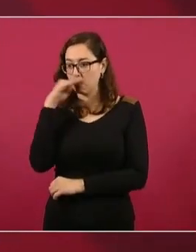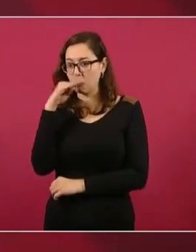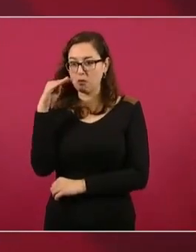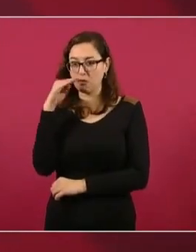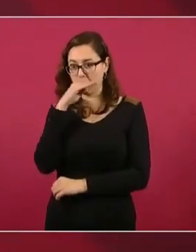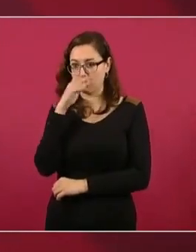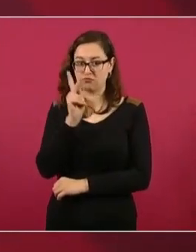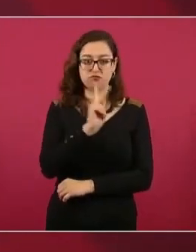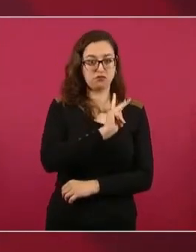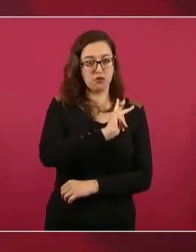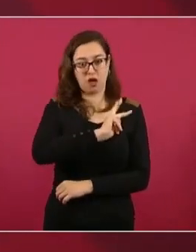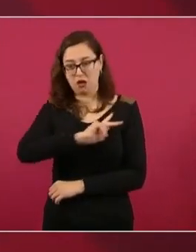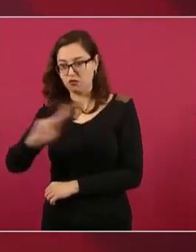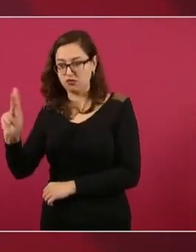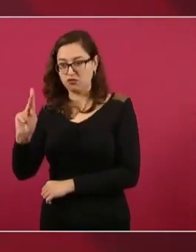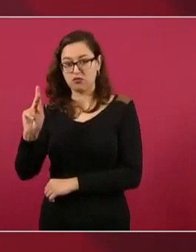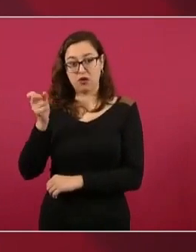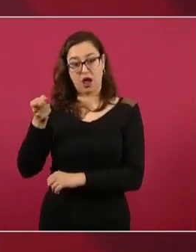Ese es el objetivo.